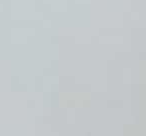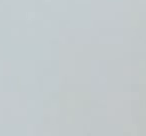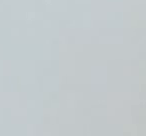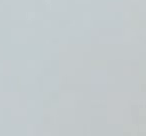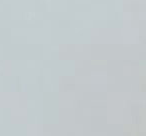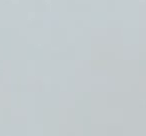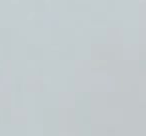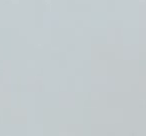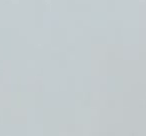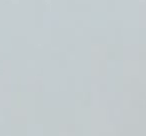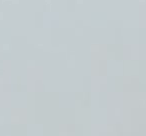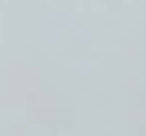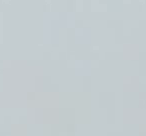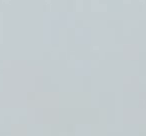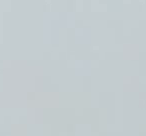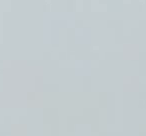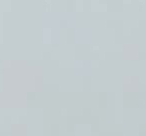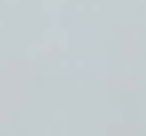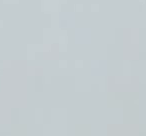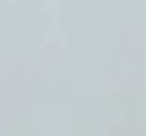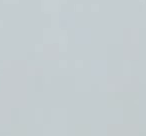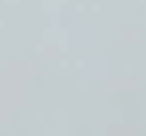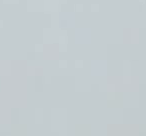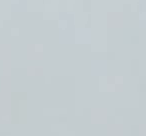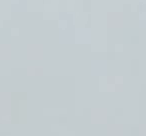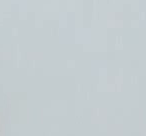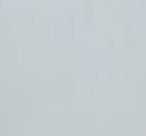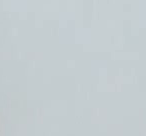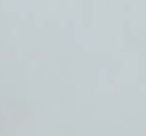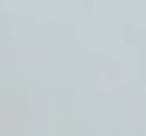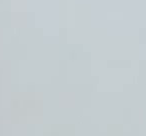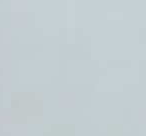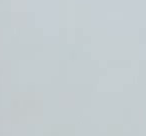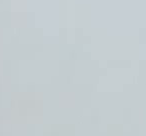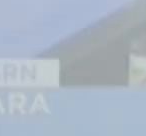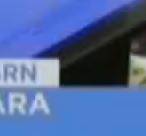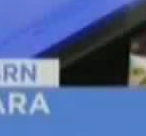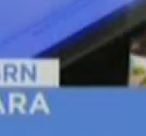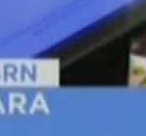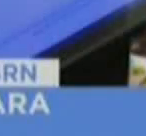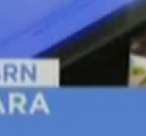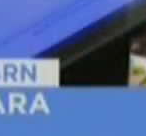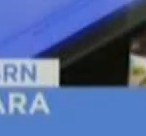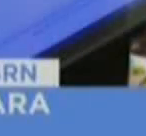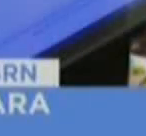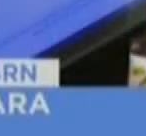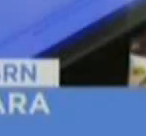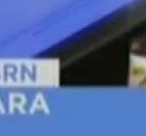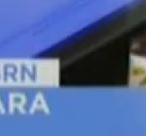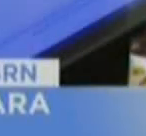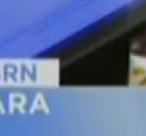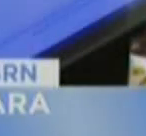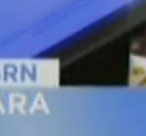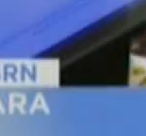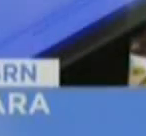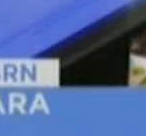muy importante y creo que va a pasar a la historia como la primera sesión donde el Congreso de la Nación, en esta oportunidad el